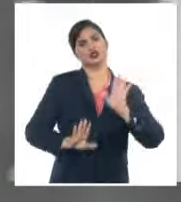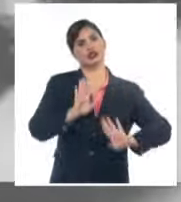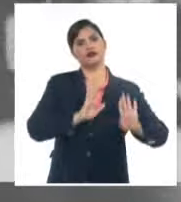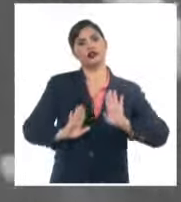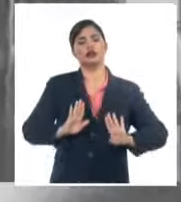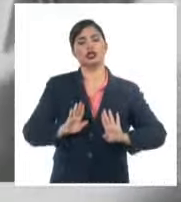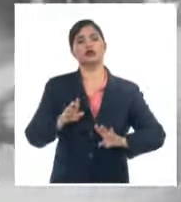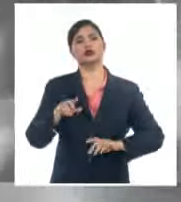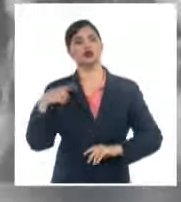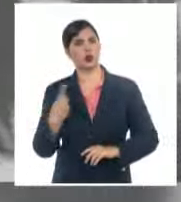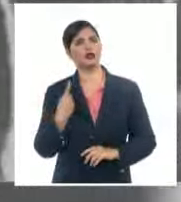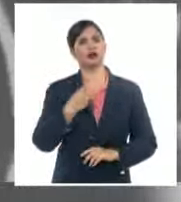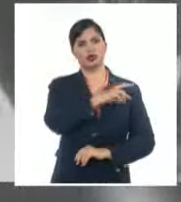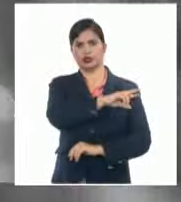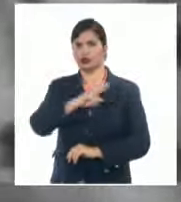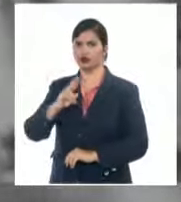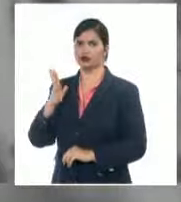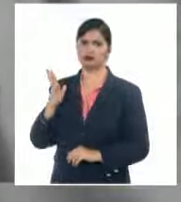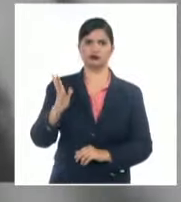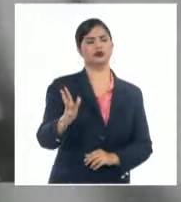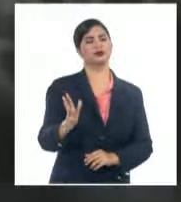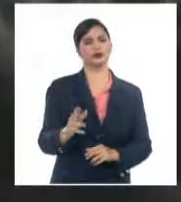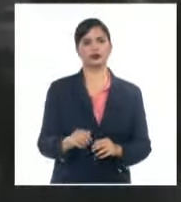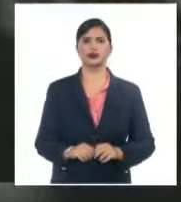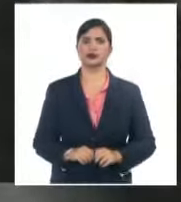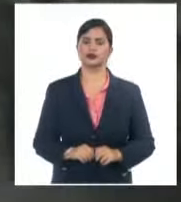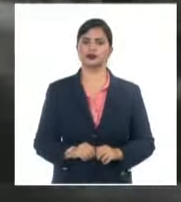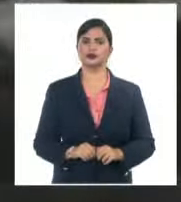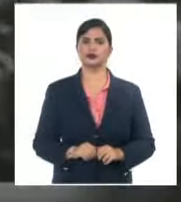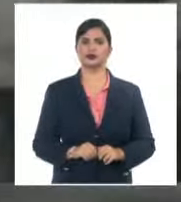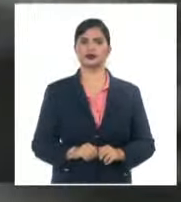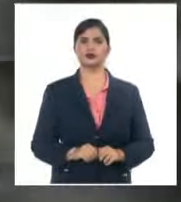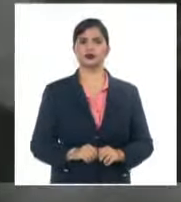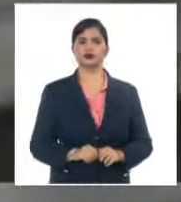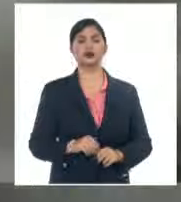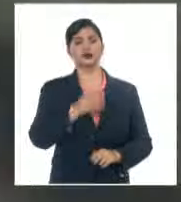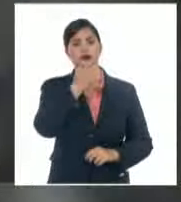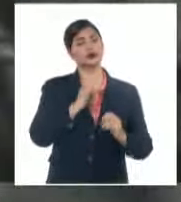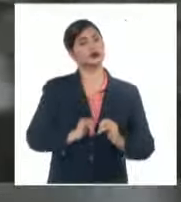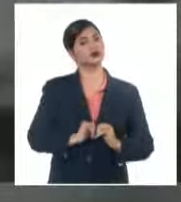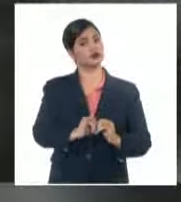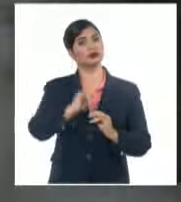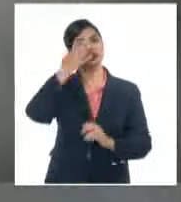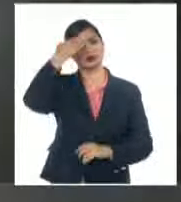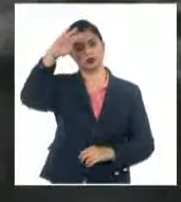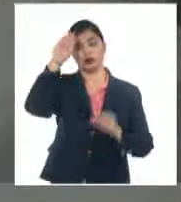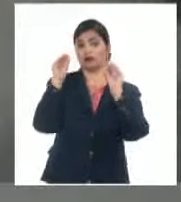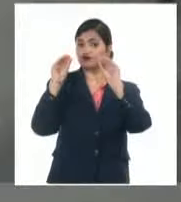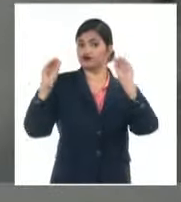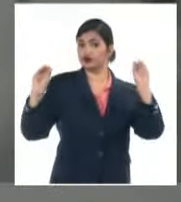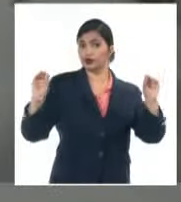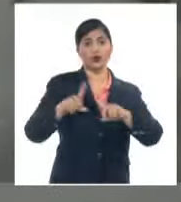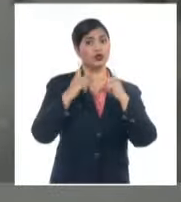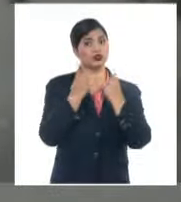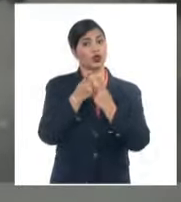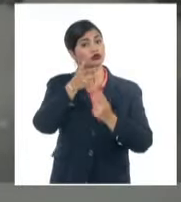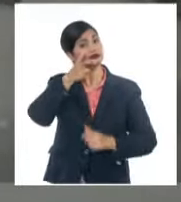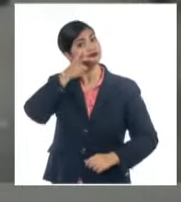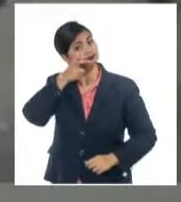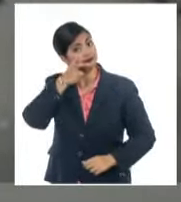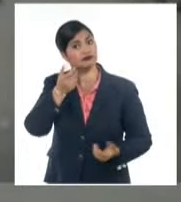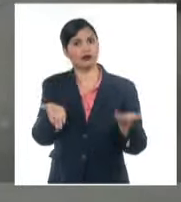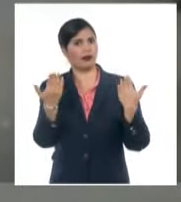defenderla hasta nuestra última gota de sangre. Fidel declaró al país en estado de alerta y convocó a los milicianos a